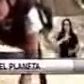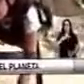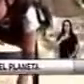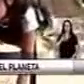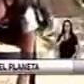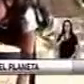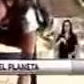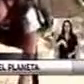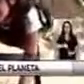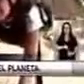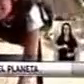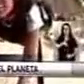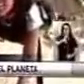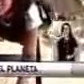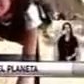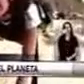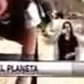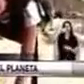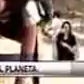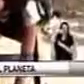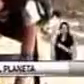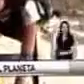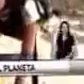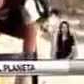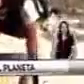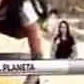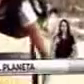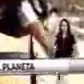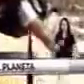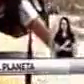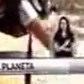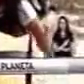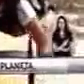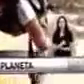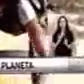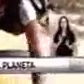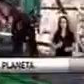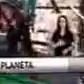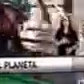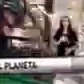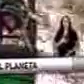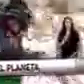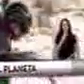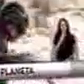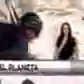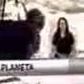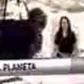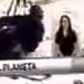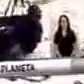metros de altura. Y una velocidad increíble. Hay que vivirla.